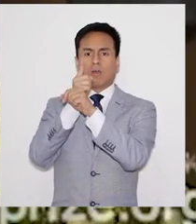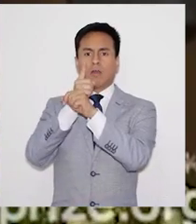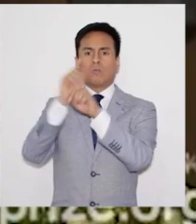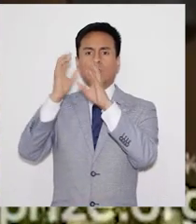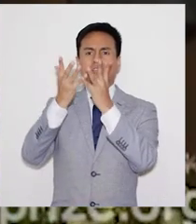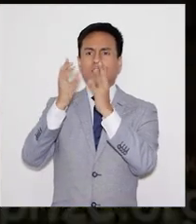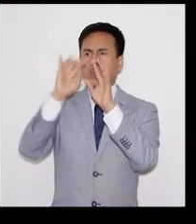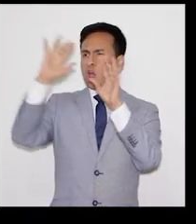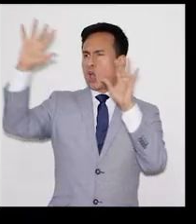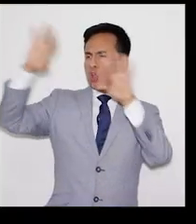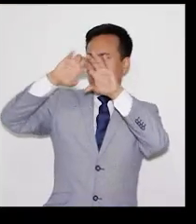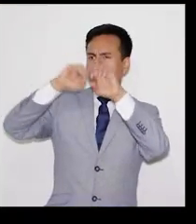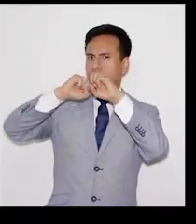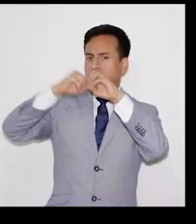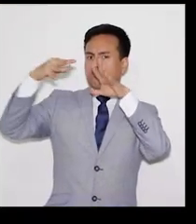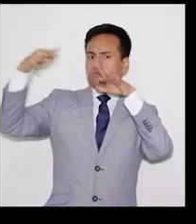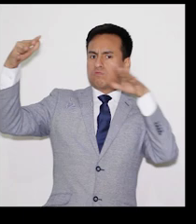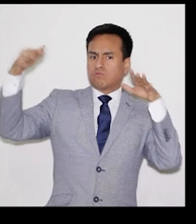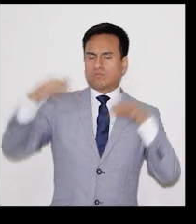acelerada del universo.